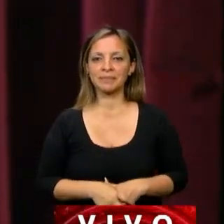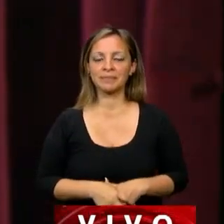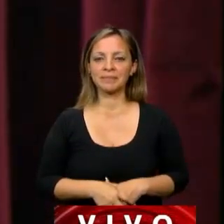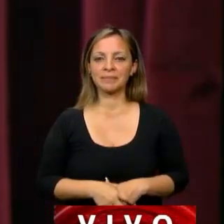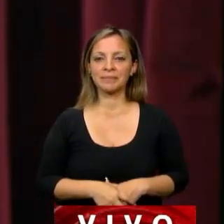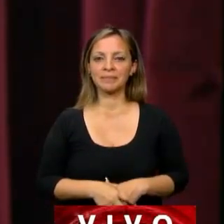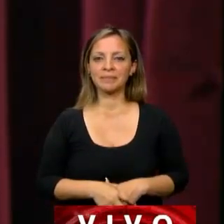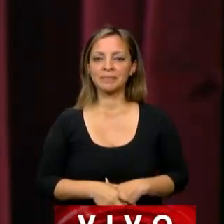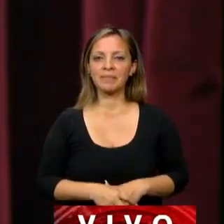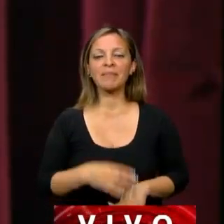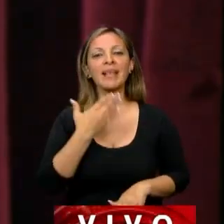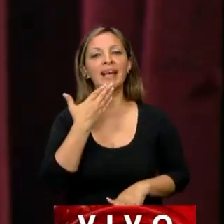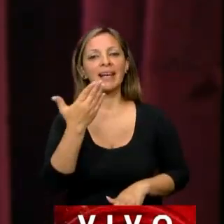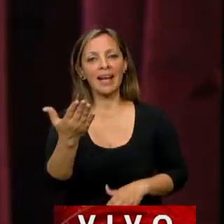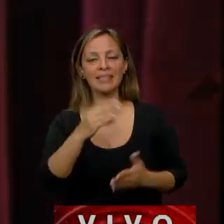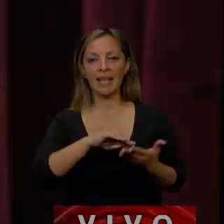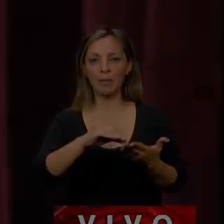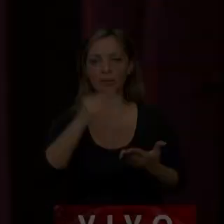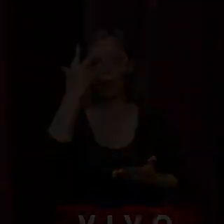gracias diputados fieles